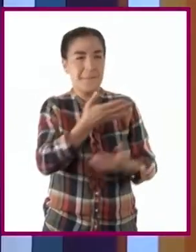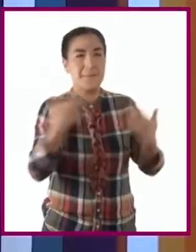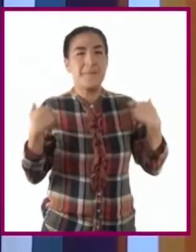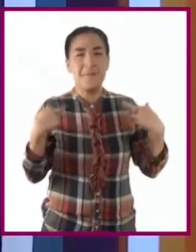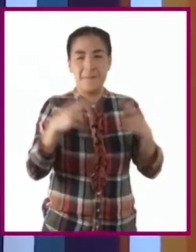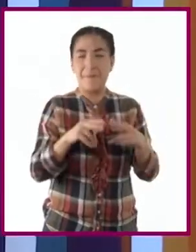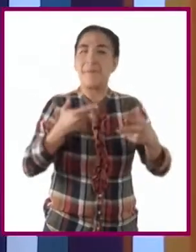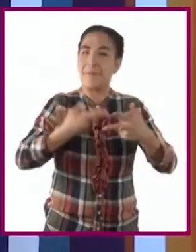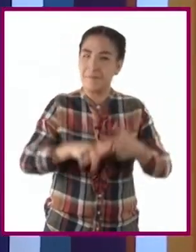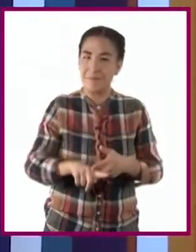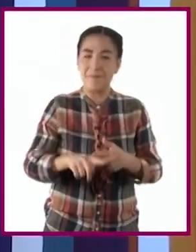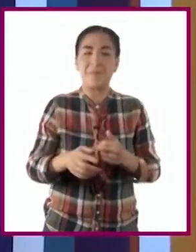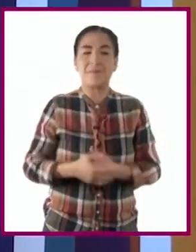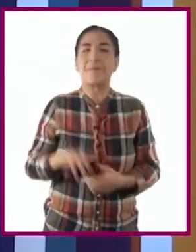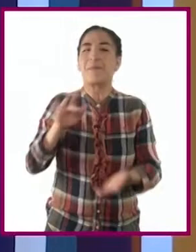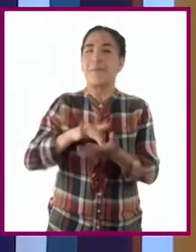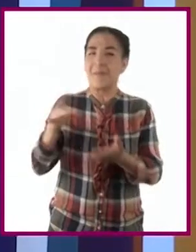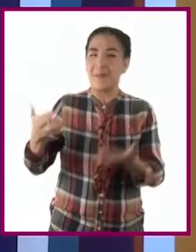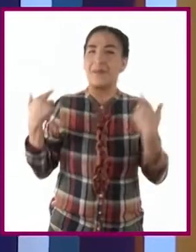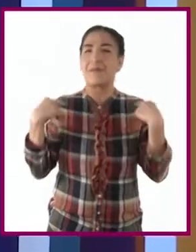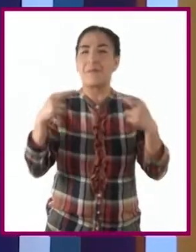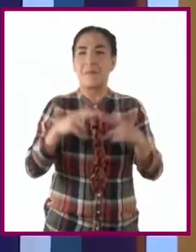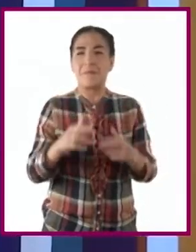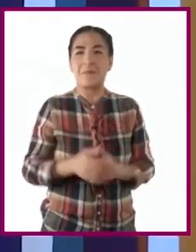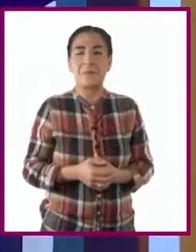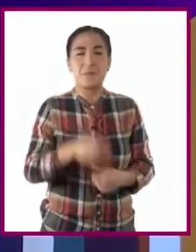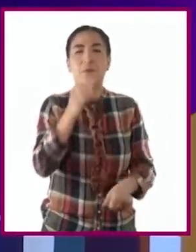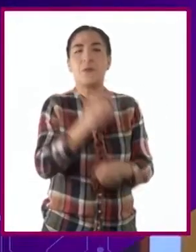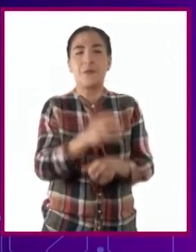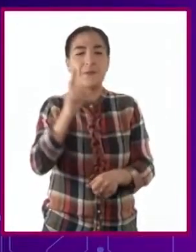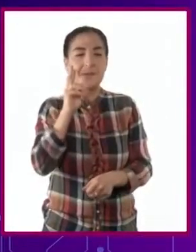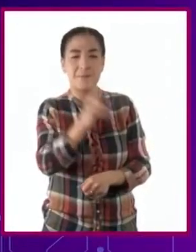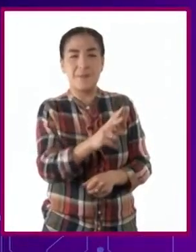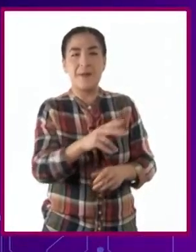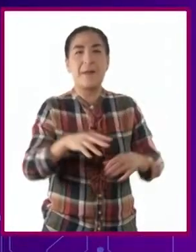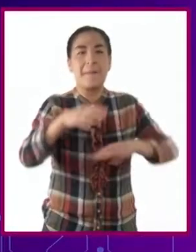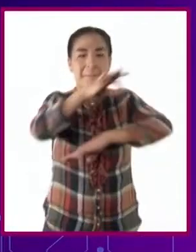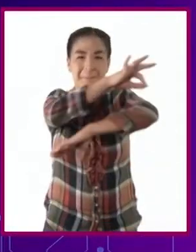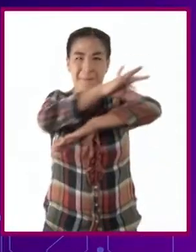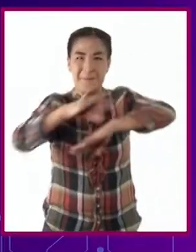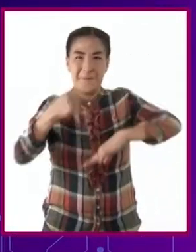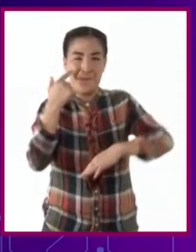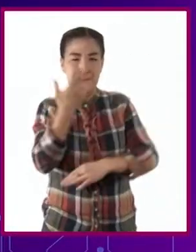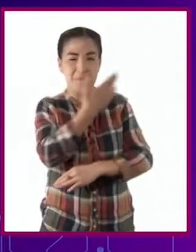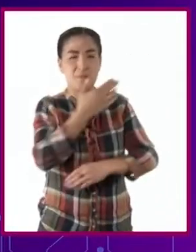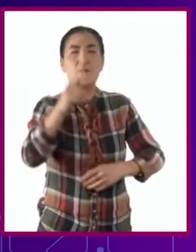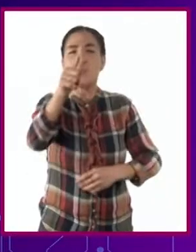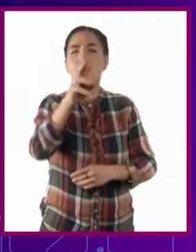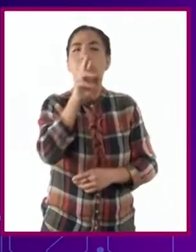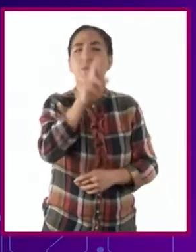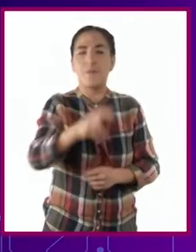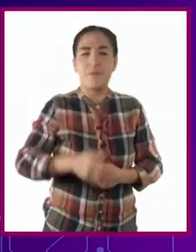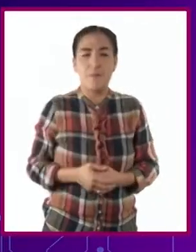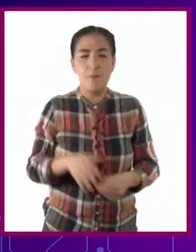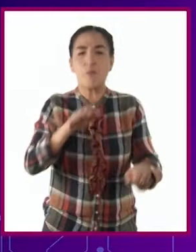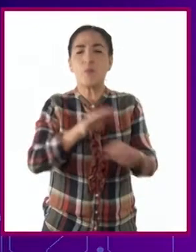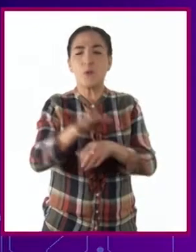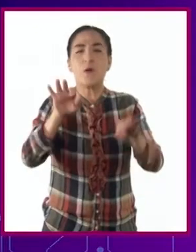iniciemos. Gracias, profesor Valentín. Observen la siguiente gráfica y respondan. ¿Qué tipo de gráfico